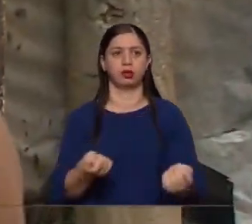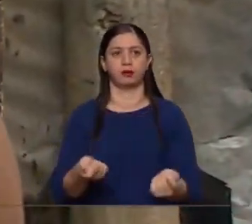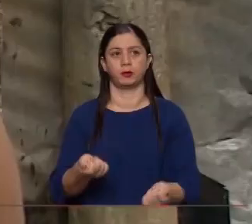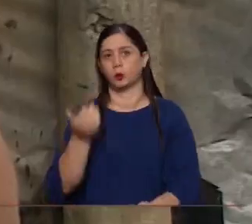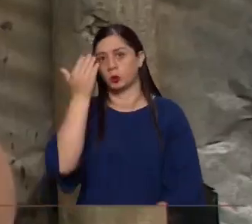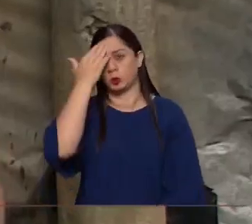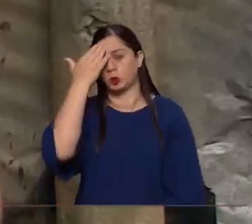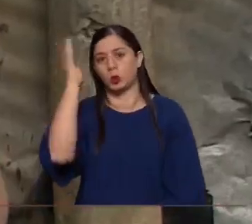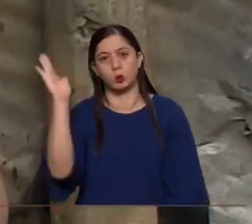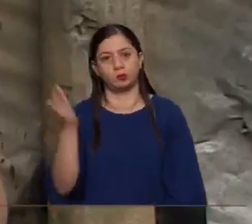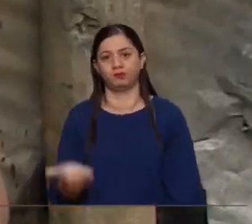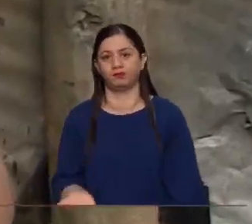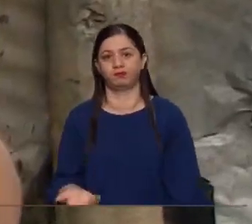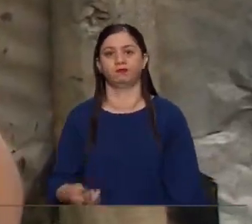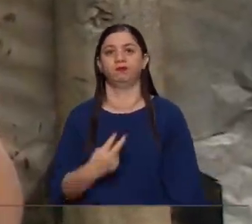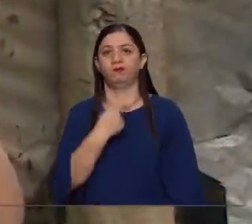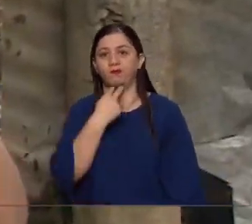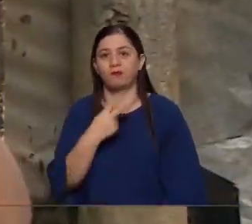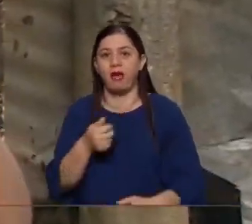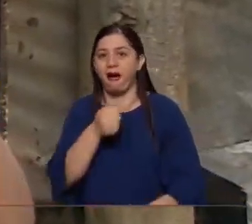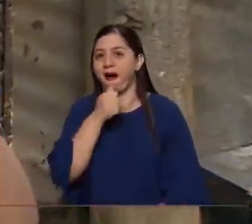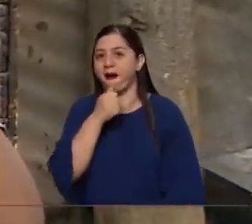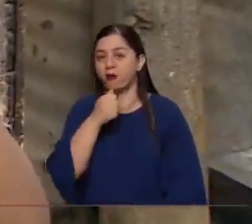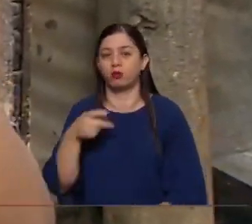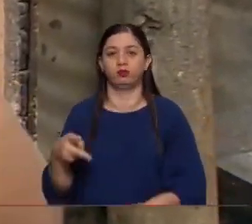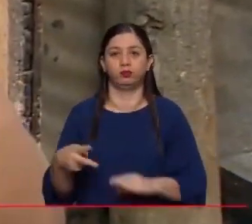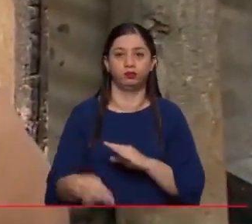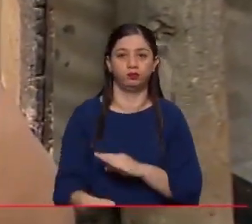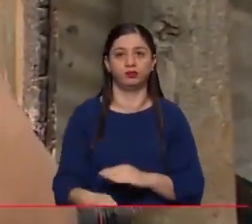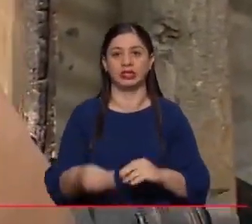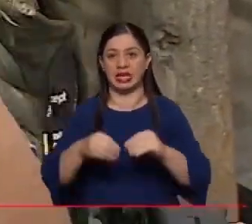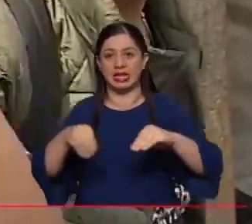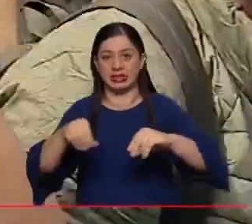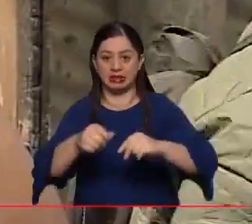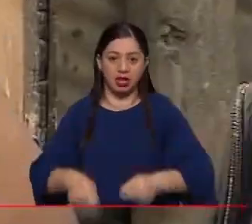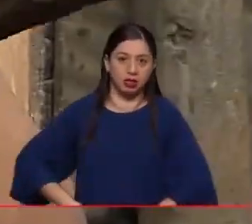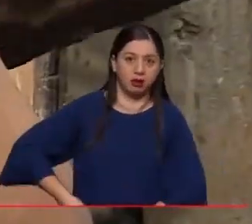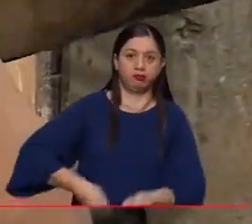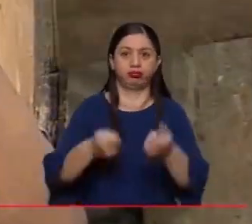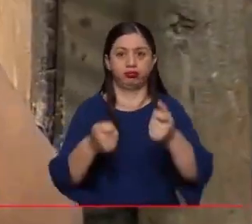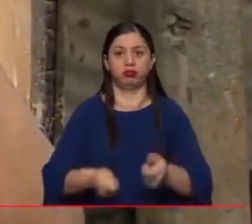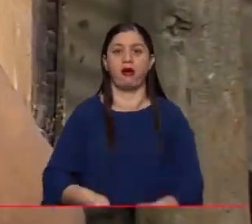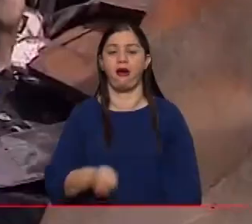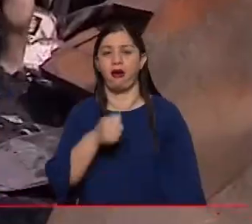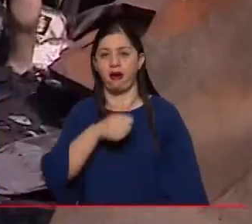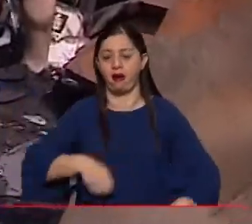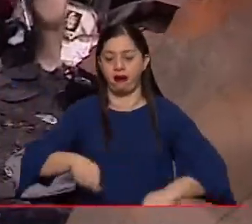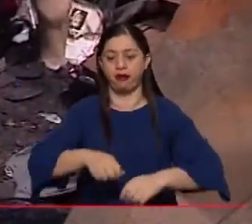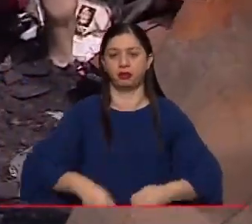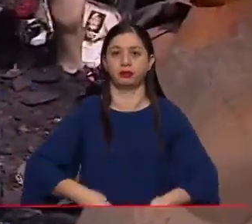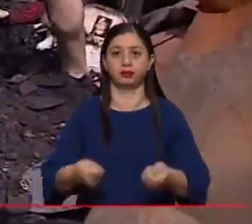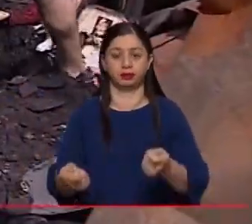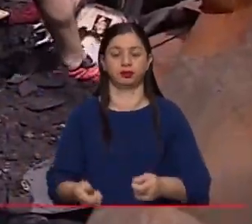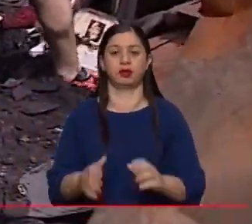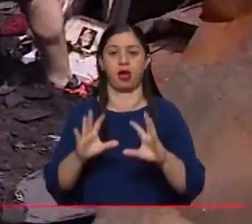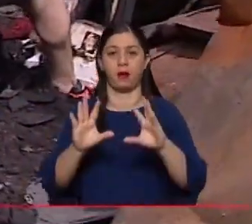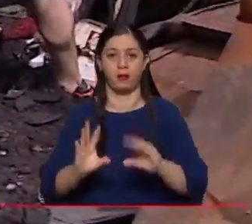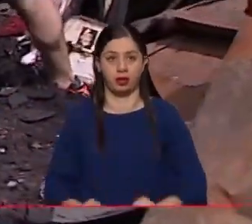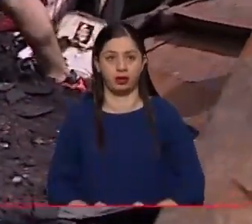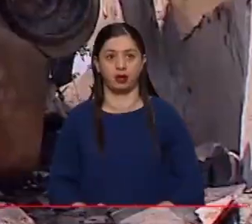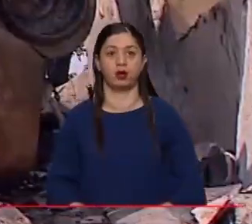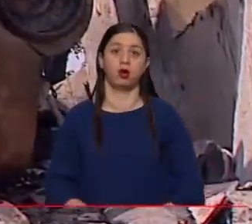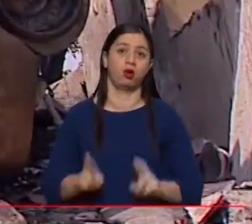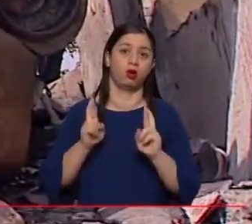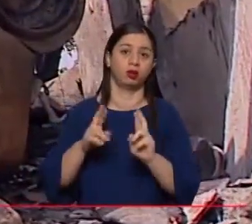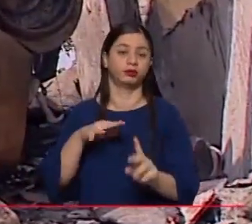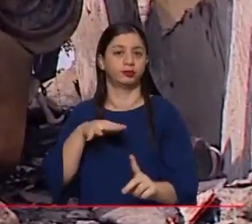contamos con el servicio de agua Nos tocó mejor dicho con tierra arena para poder apagar el incendio Los afectados esperan que se